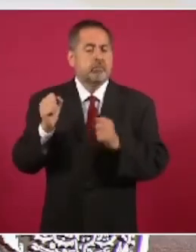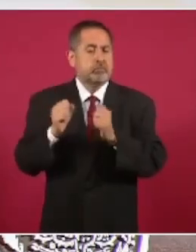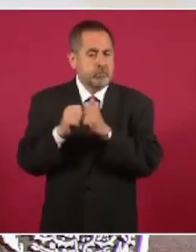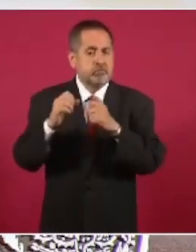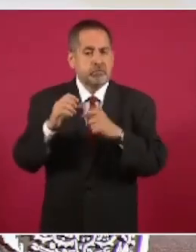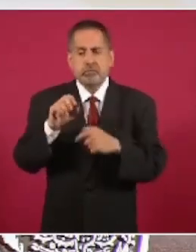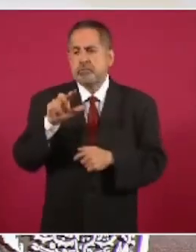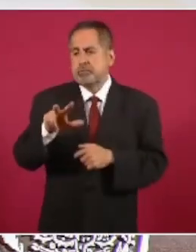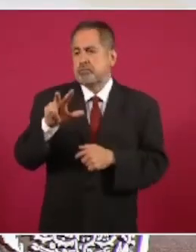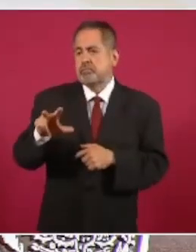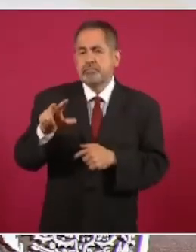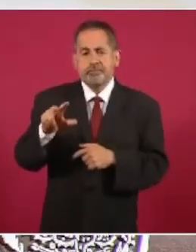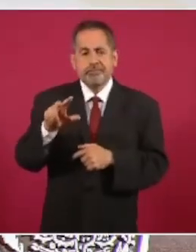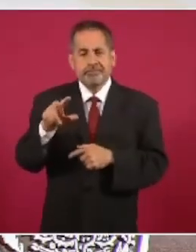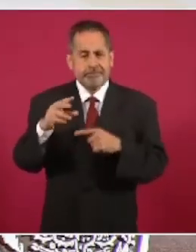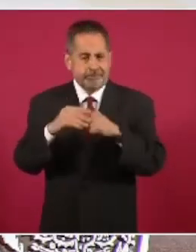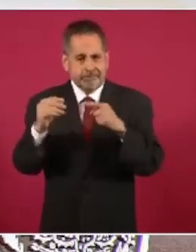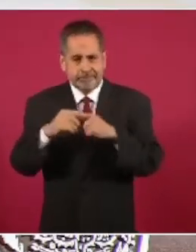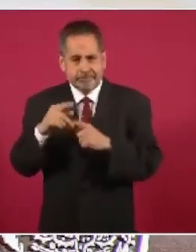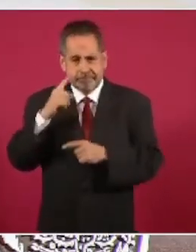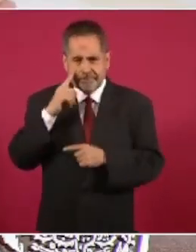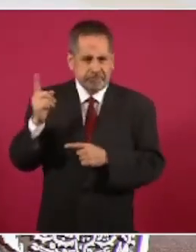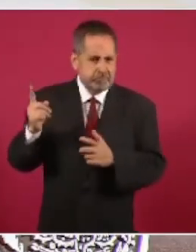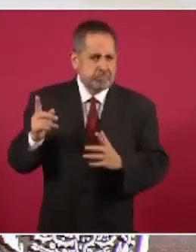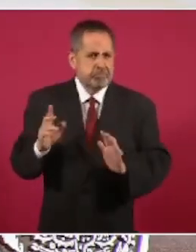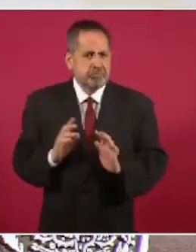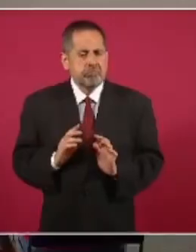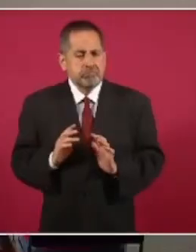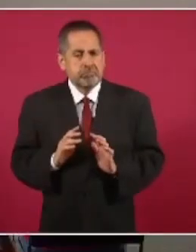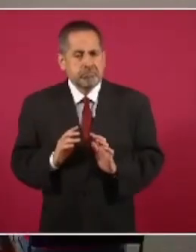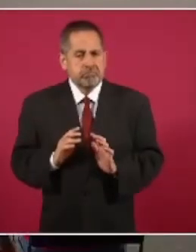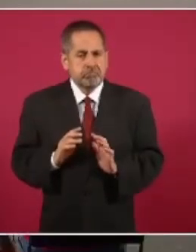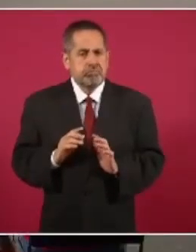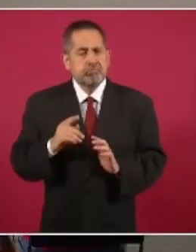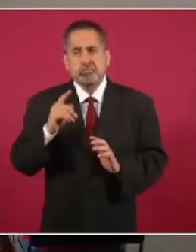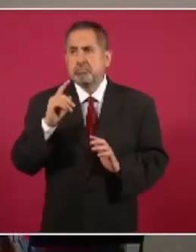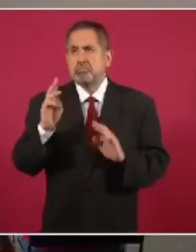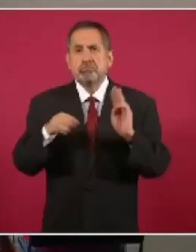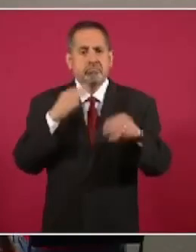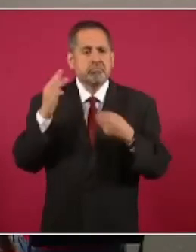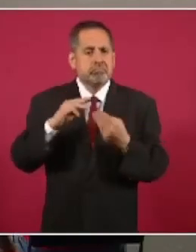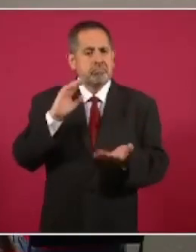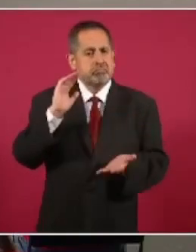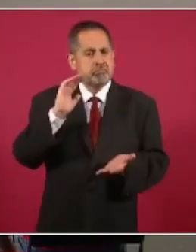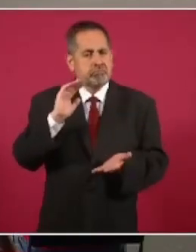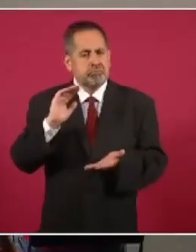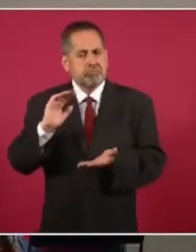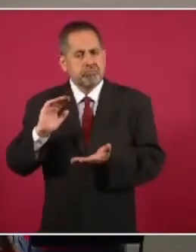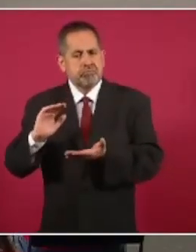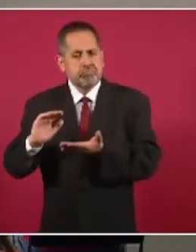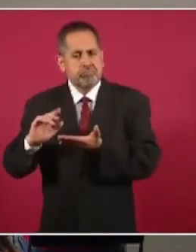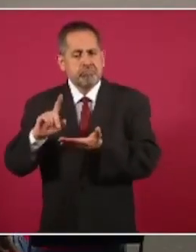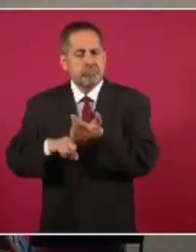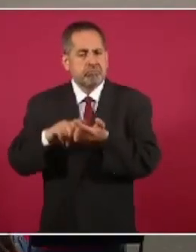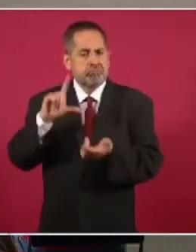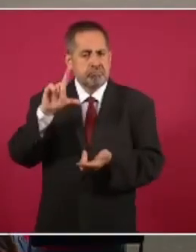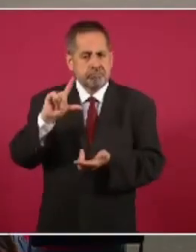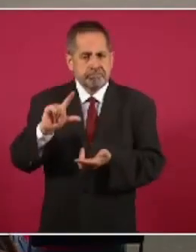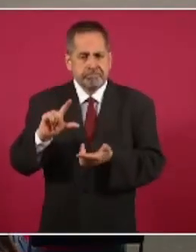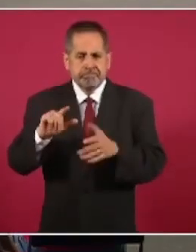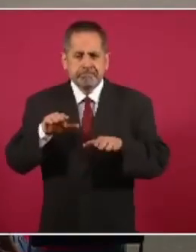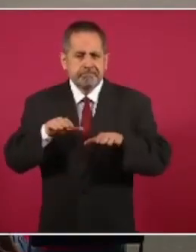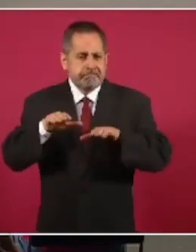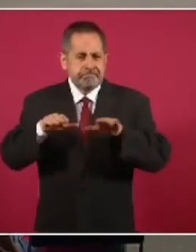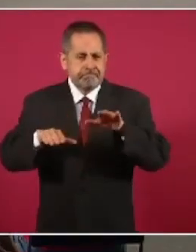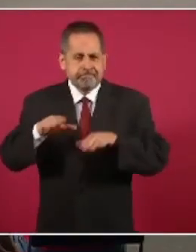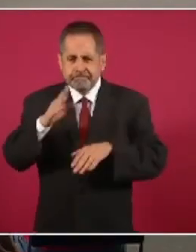$79.18 el litro, lo podemos ver en la gráfica, lleva una tendencia continua a la baja, algo de inestabilidad,